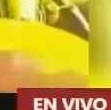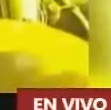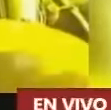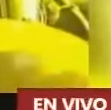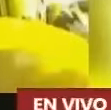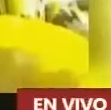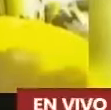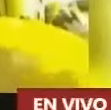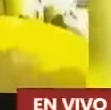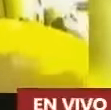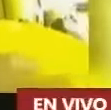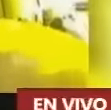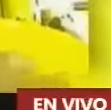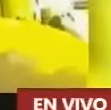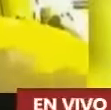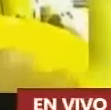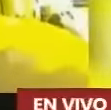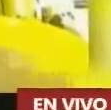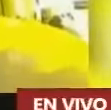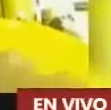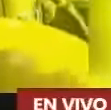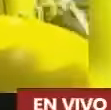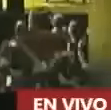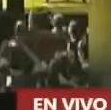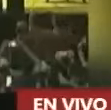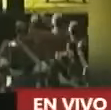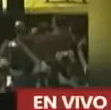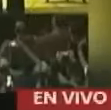Es Cangrejo de la Seguridad Nacional.